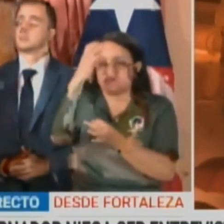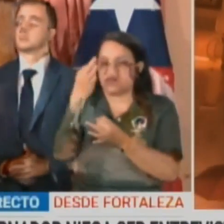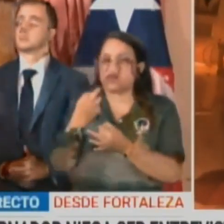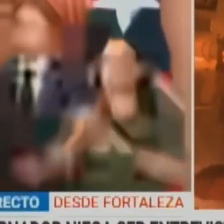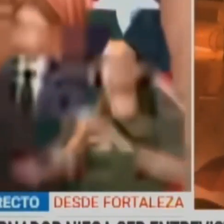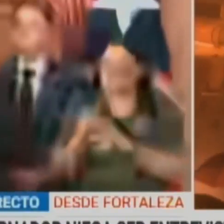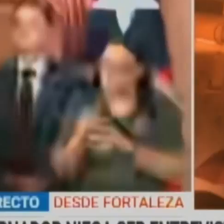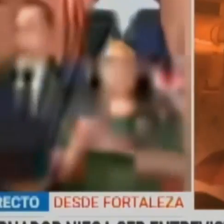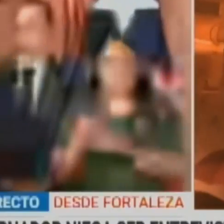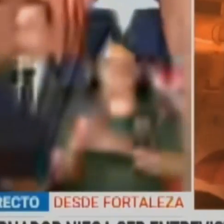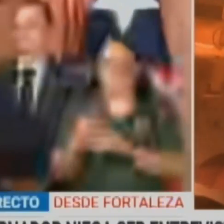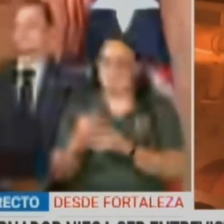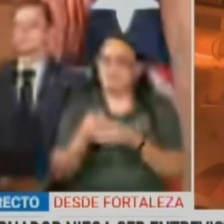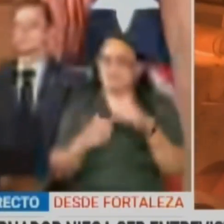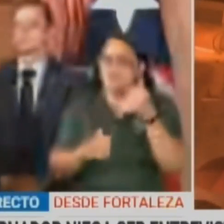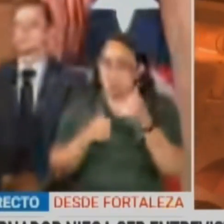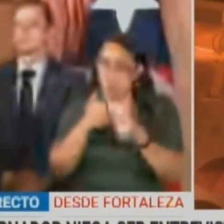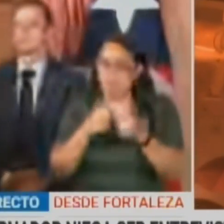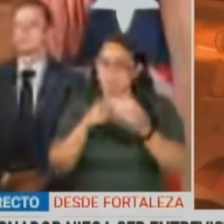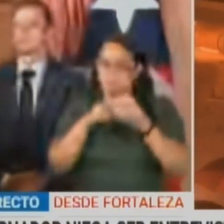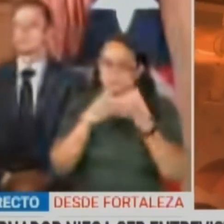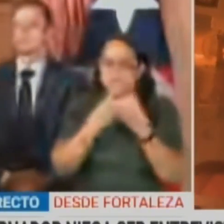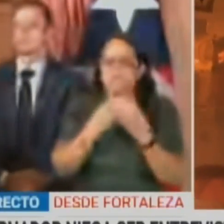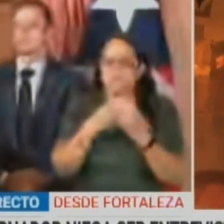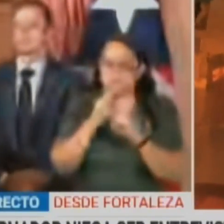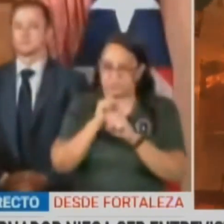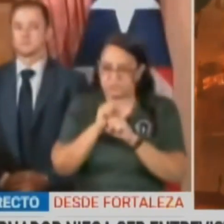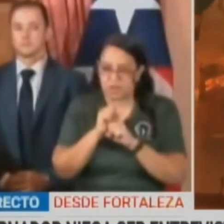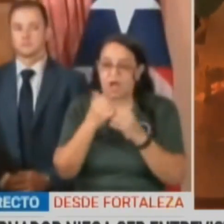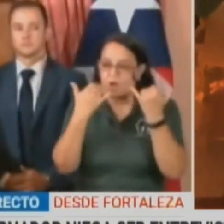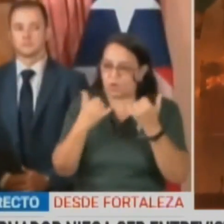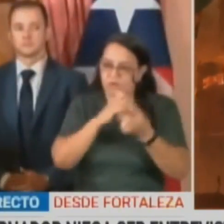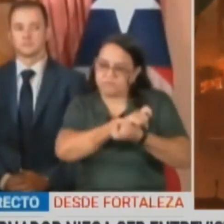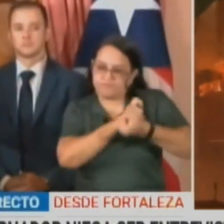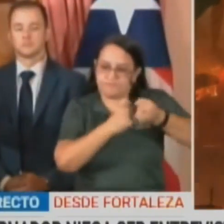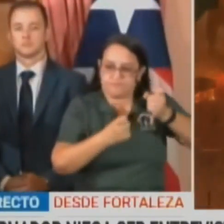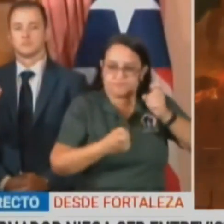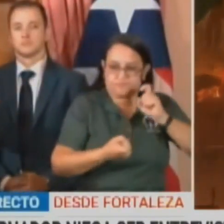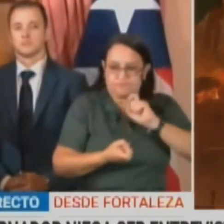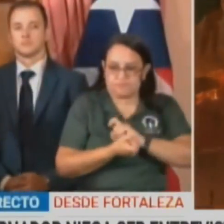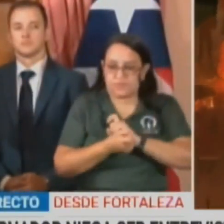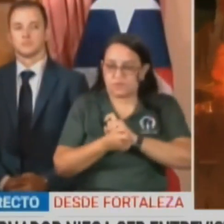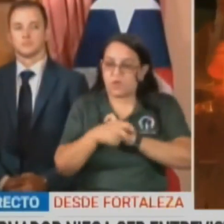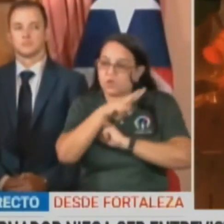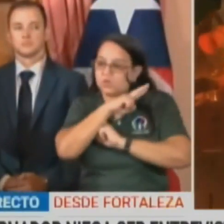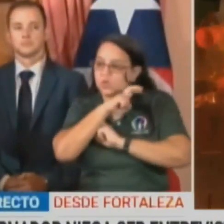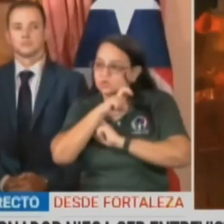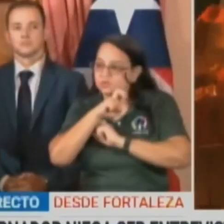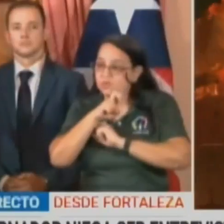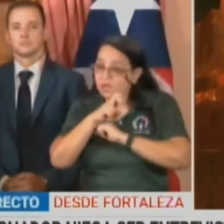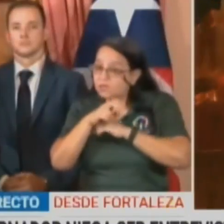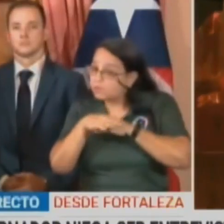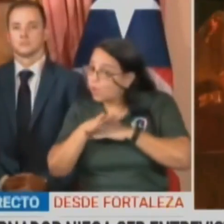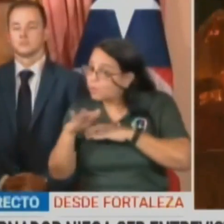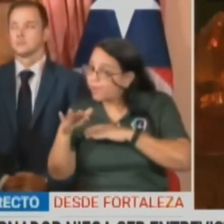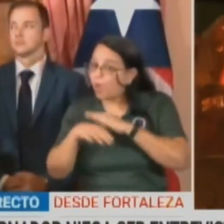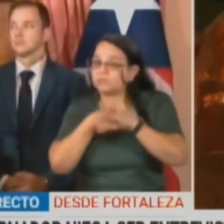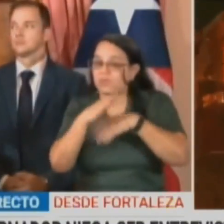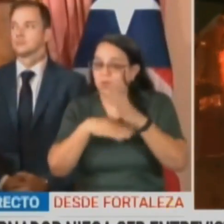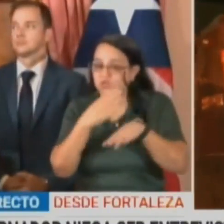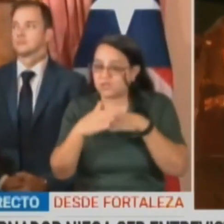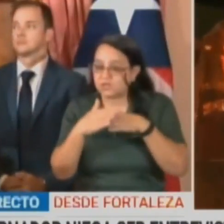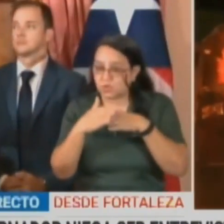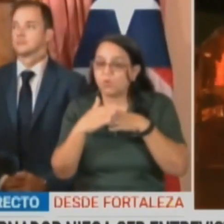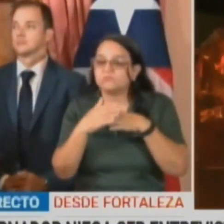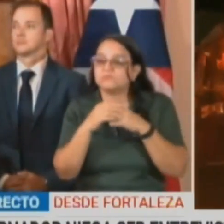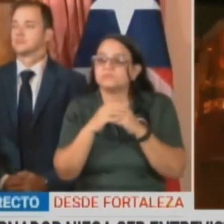determinaba cuál era la junta de subasta. Ahora cambia ese proceso. Los 200 y pico de procesos se integran